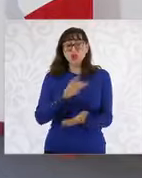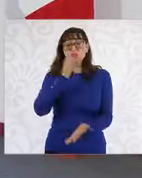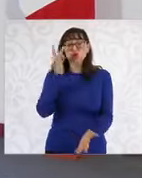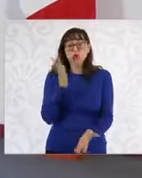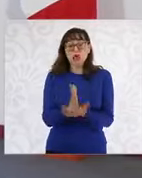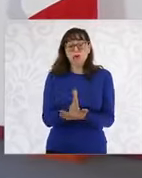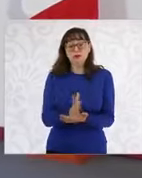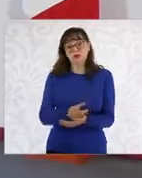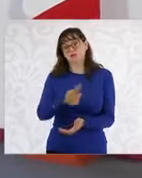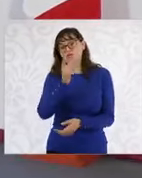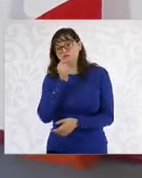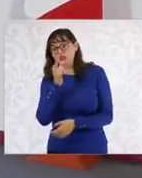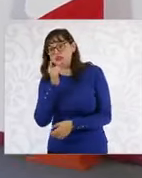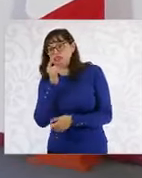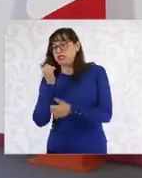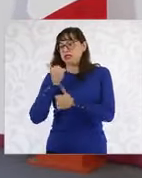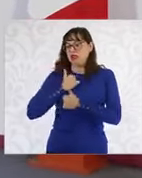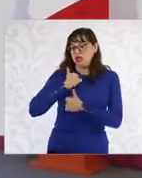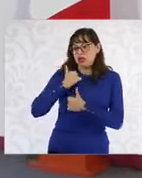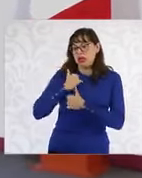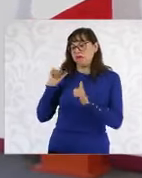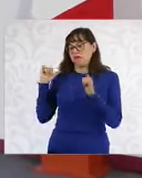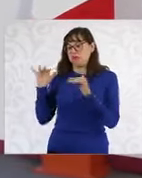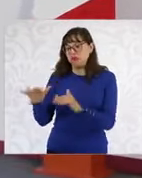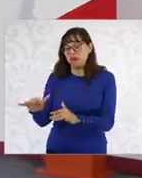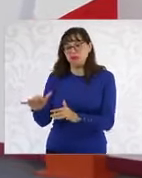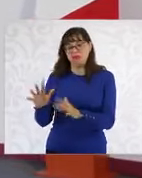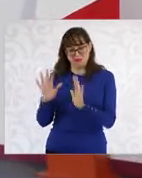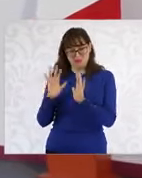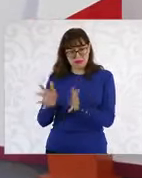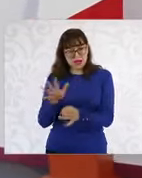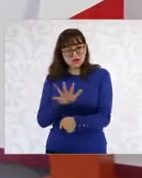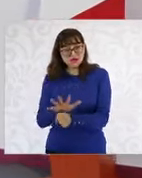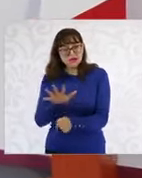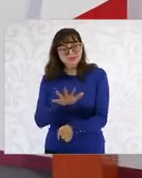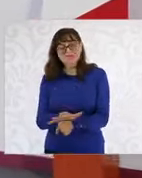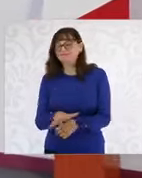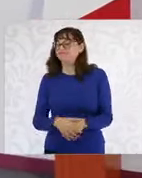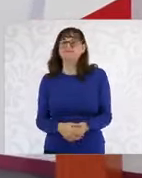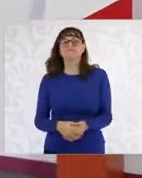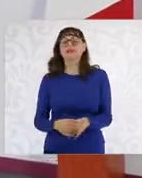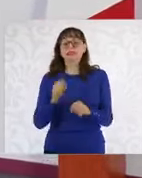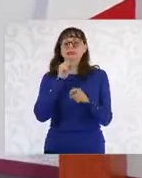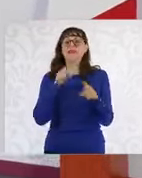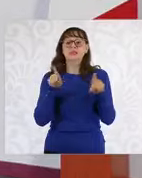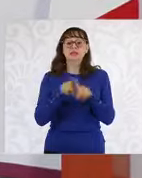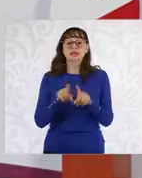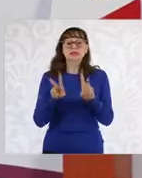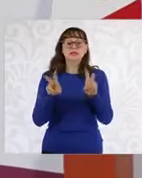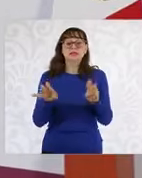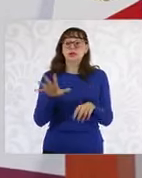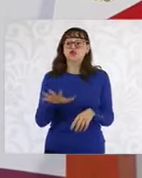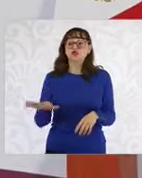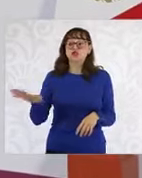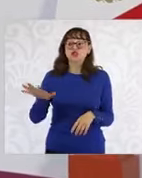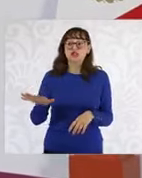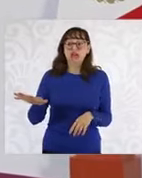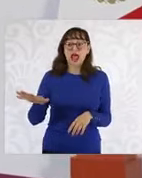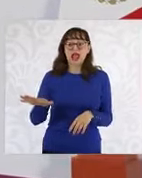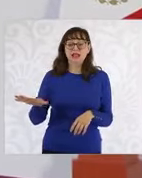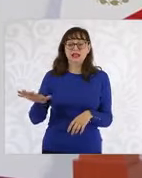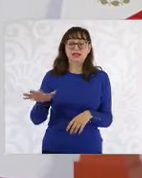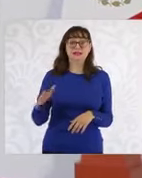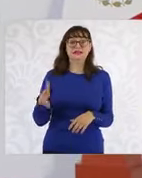fuerzas de seguridad, sino también desde la perspectiva social. Entonces, estamos trabajando en ello,